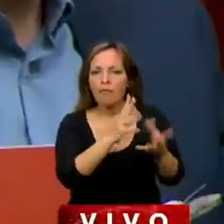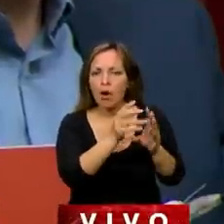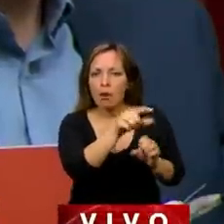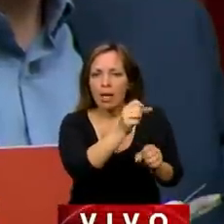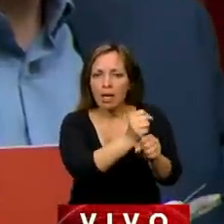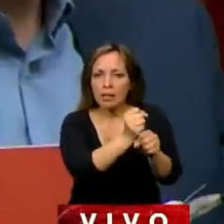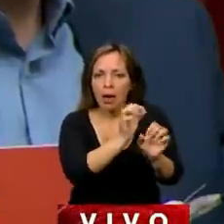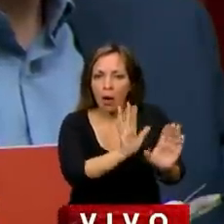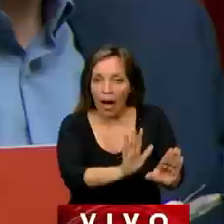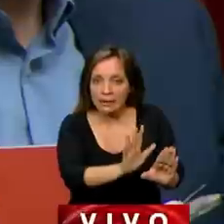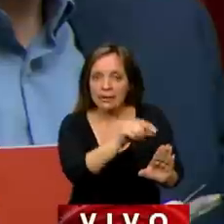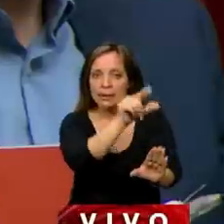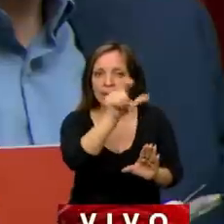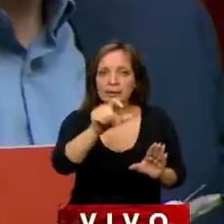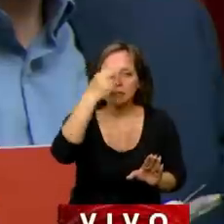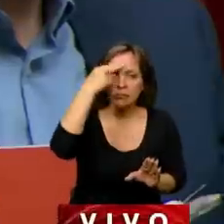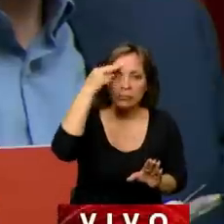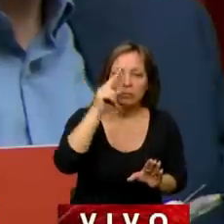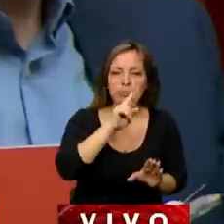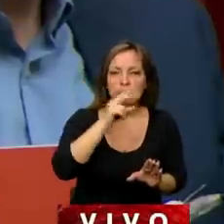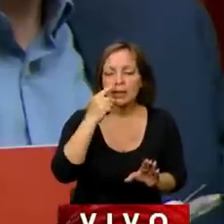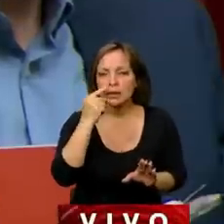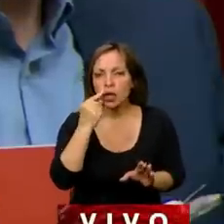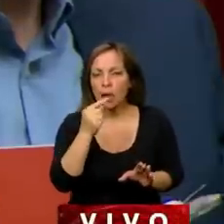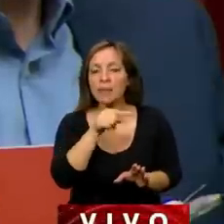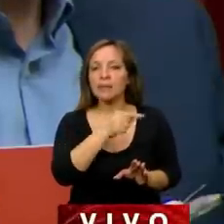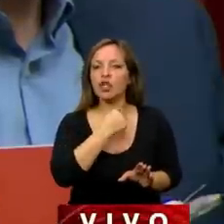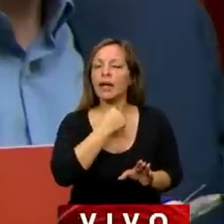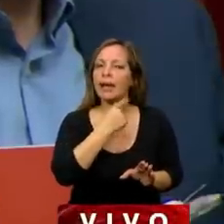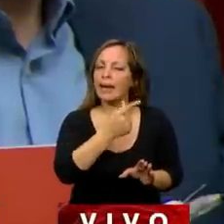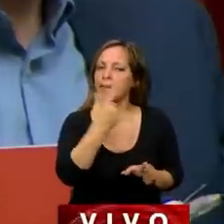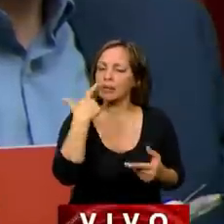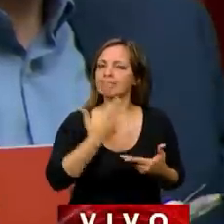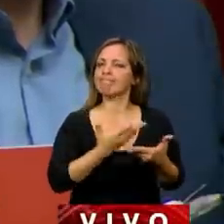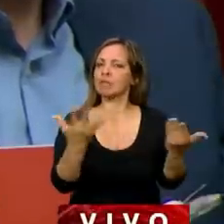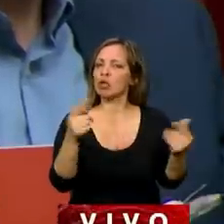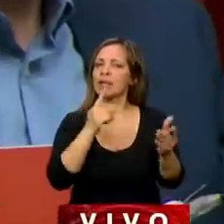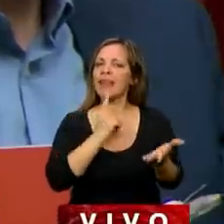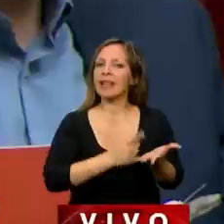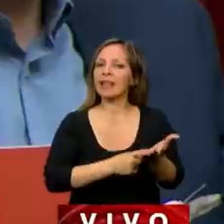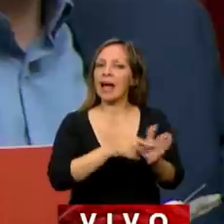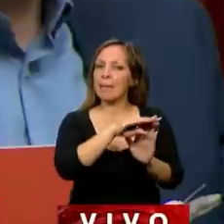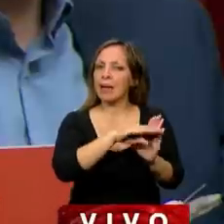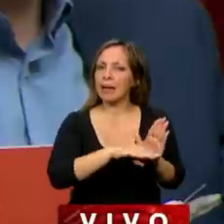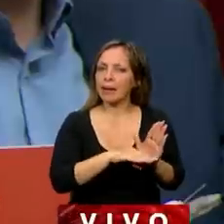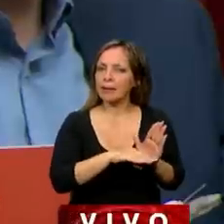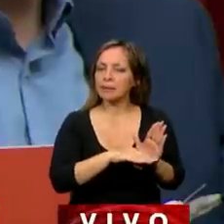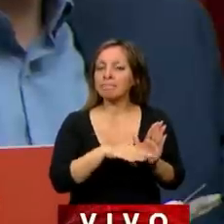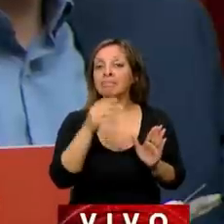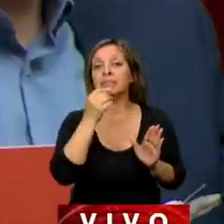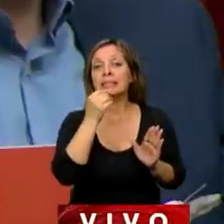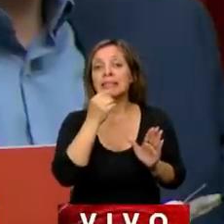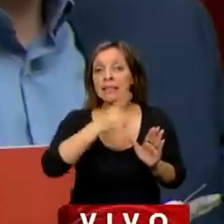de las enfermeras y enfermeros. Y esto es lo que queremos resaltar en nuestro dictamen, que si no se